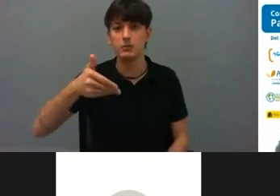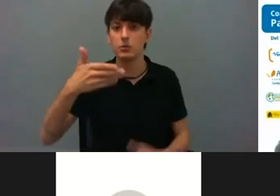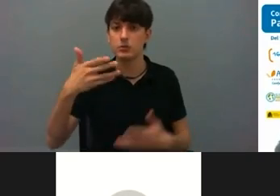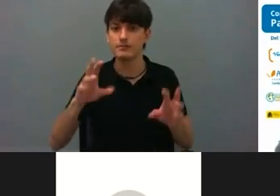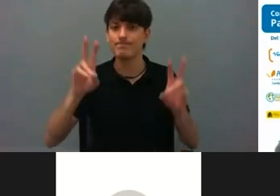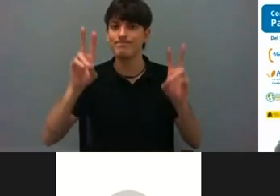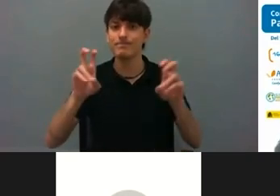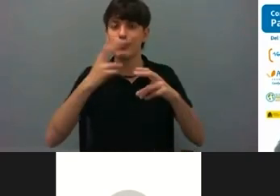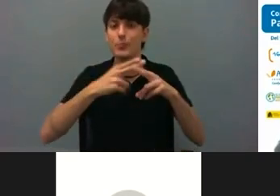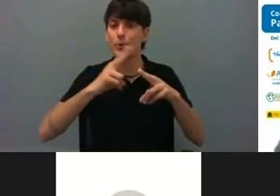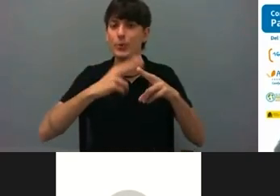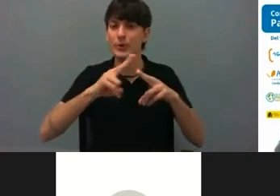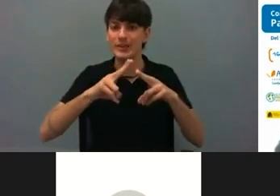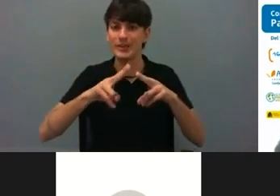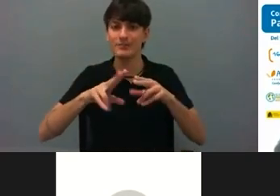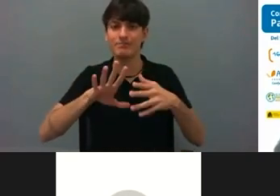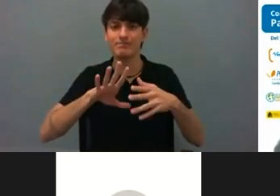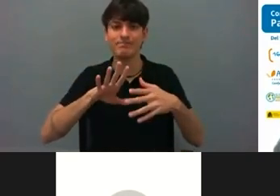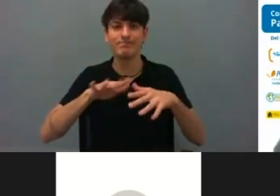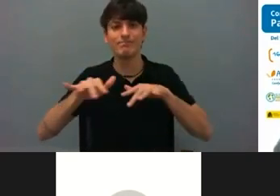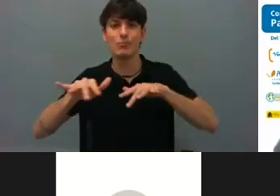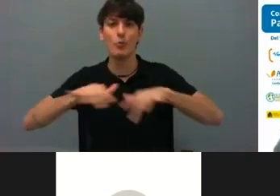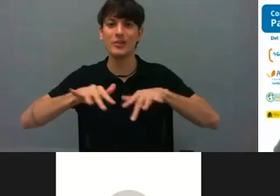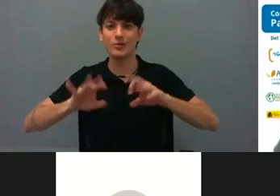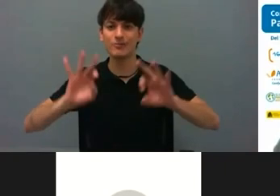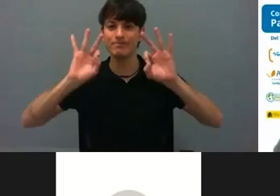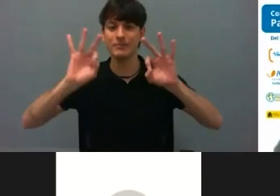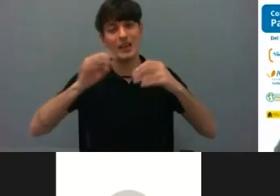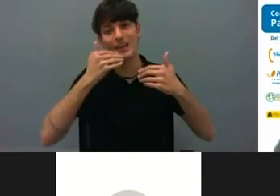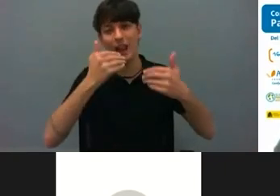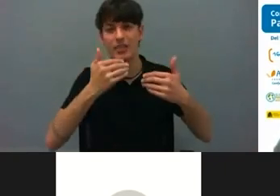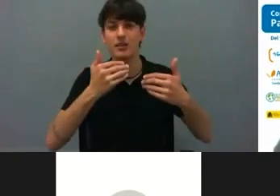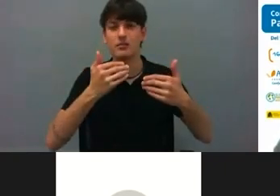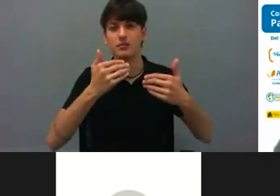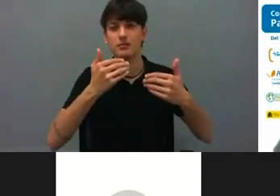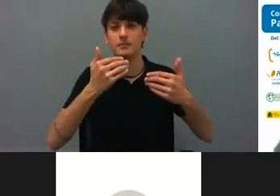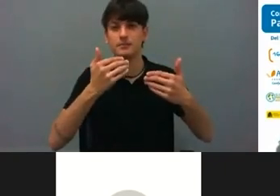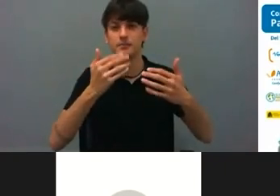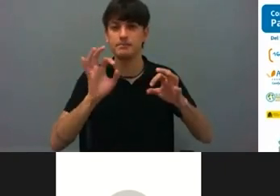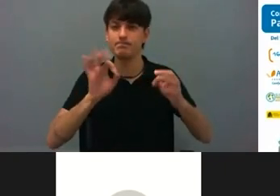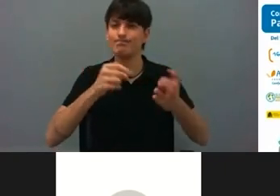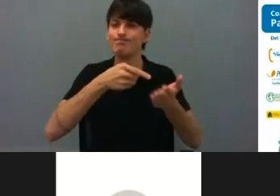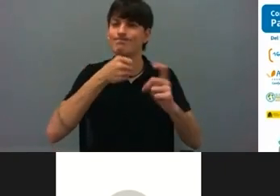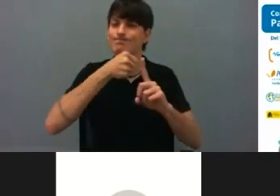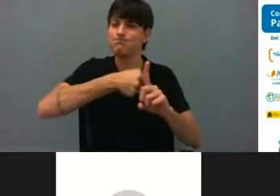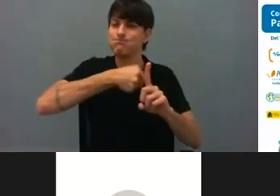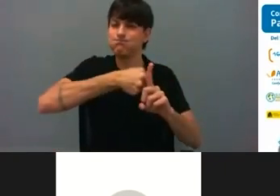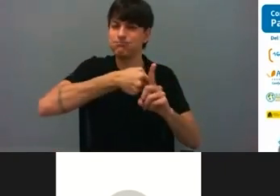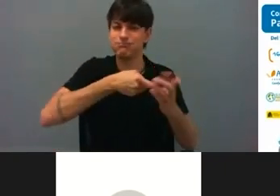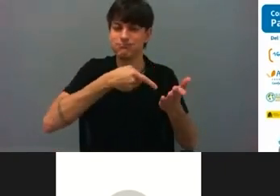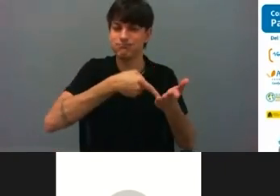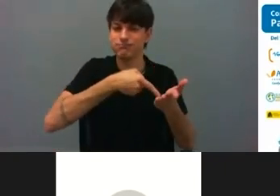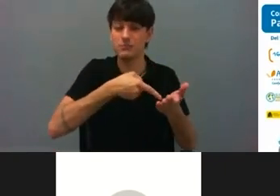nuestro movimiento y, por lo tanto, gracias por hacer esa lectura reivindicativa. La